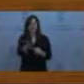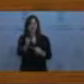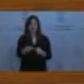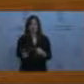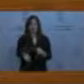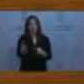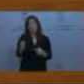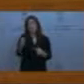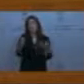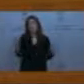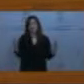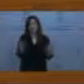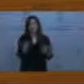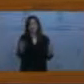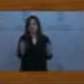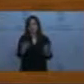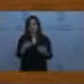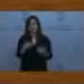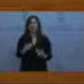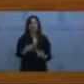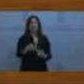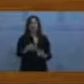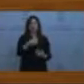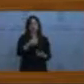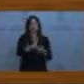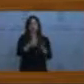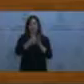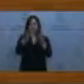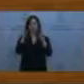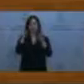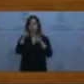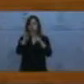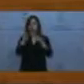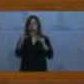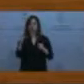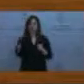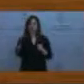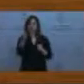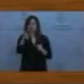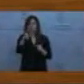importante, mejoraría el futuro del sistema educativo asturiano, que con el